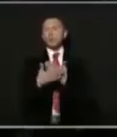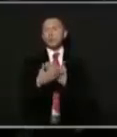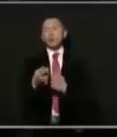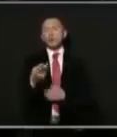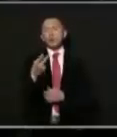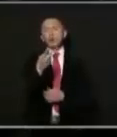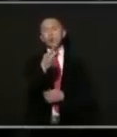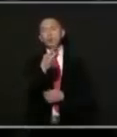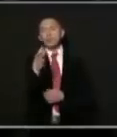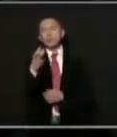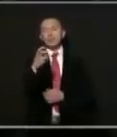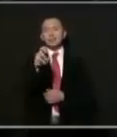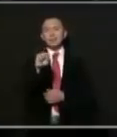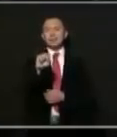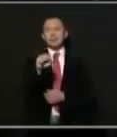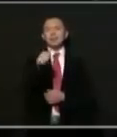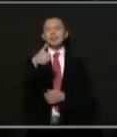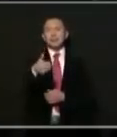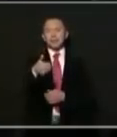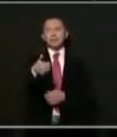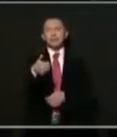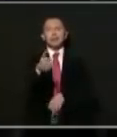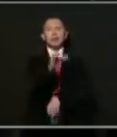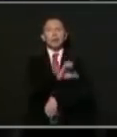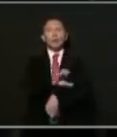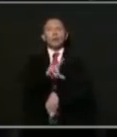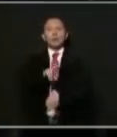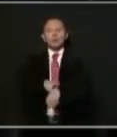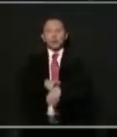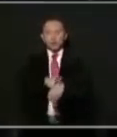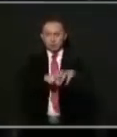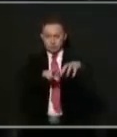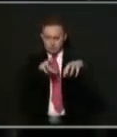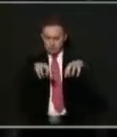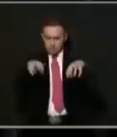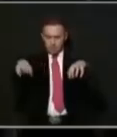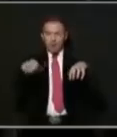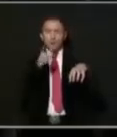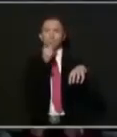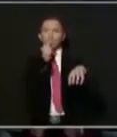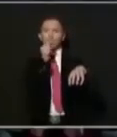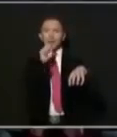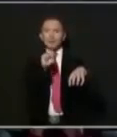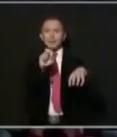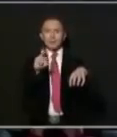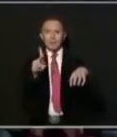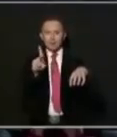266 coordinaciones de seguridad pública en todo el país,